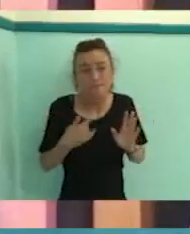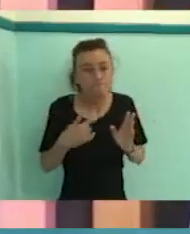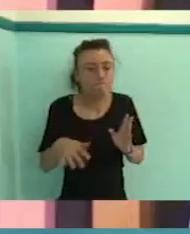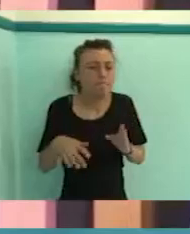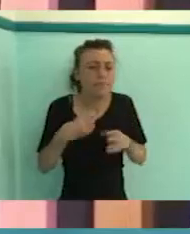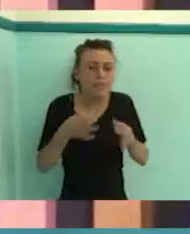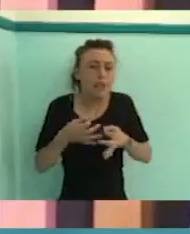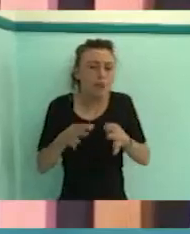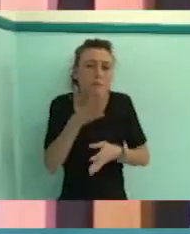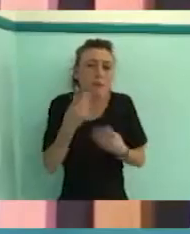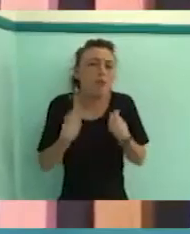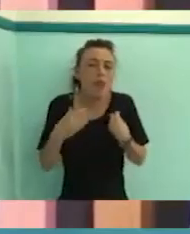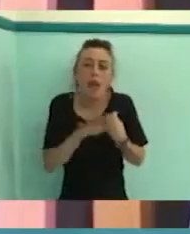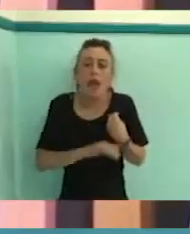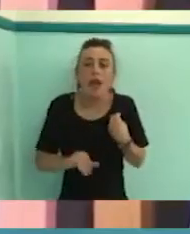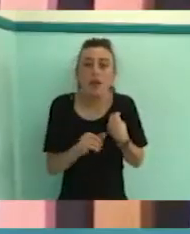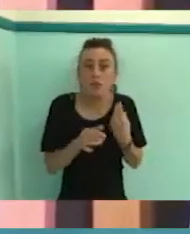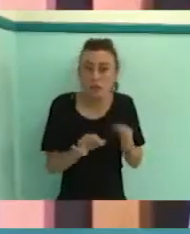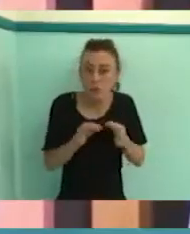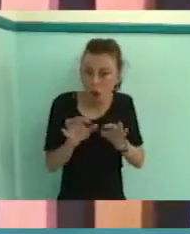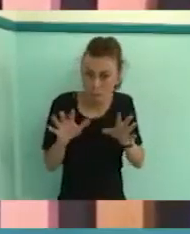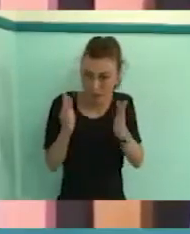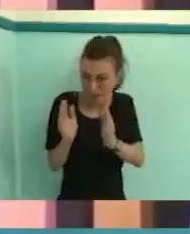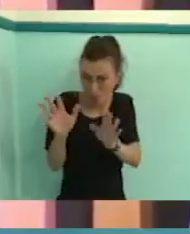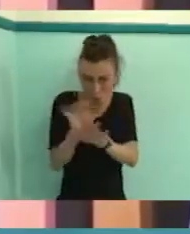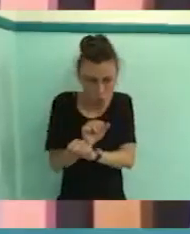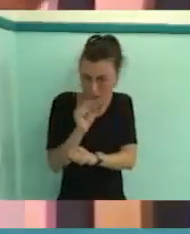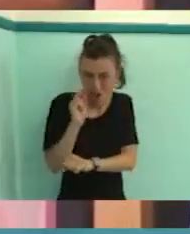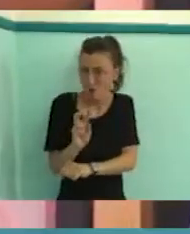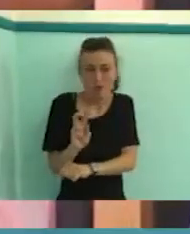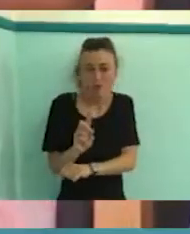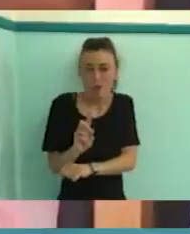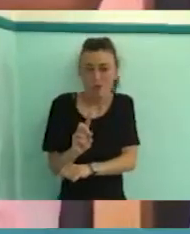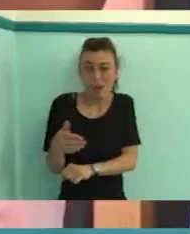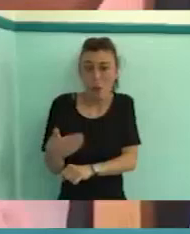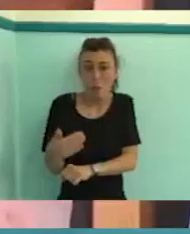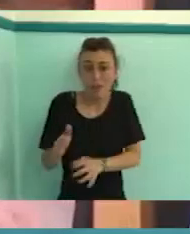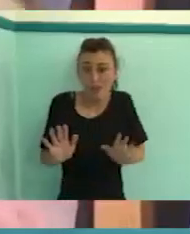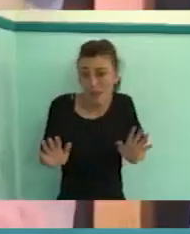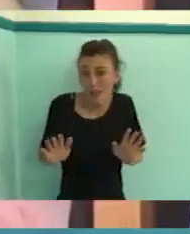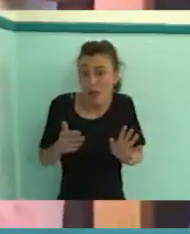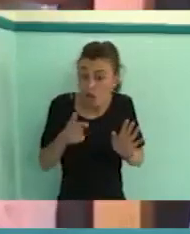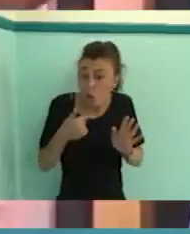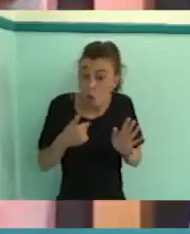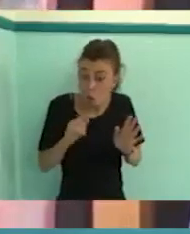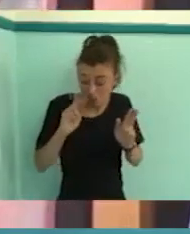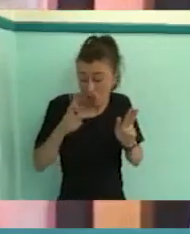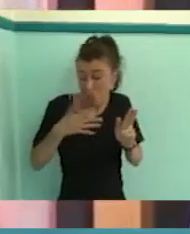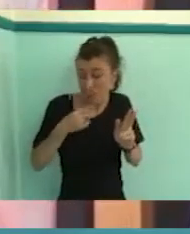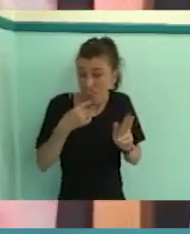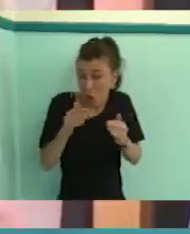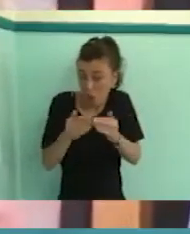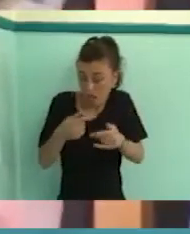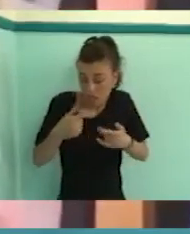ta siempre va a haber una parte más oscura que no vamos a ver y no pasa nada pero es que tú a ti misma te lo puedas decir en tu casa para ti es decir